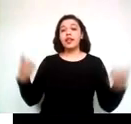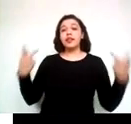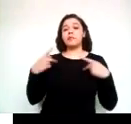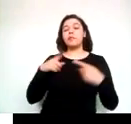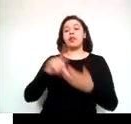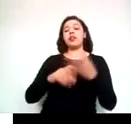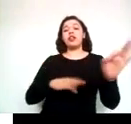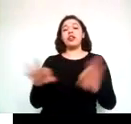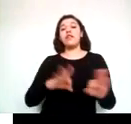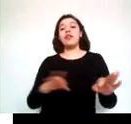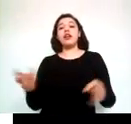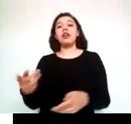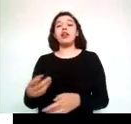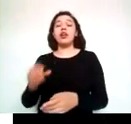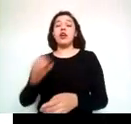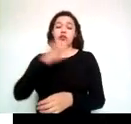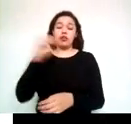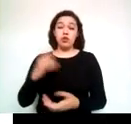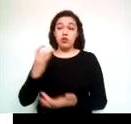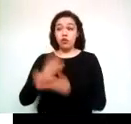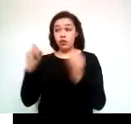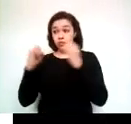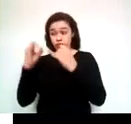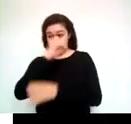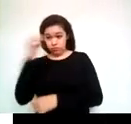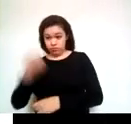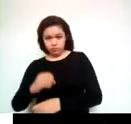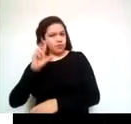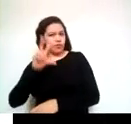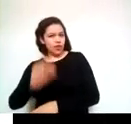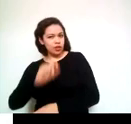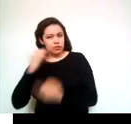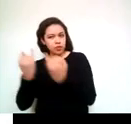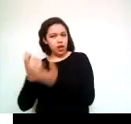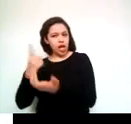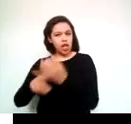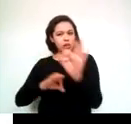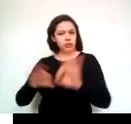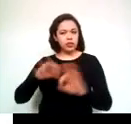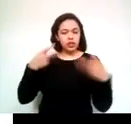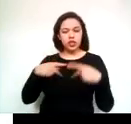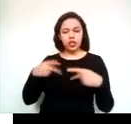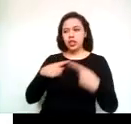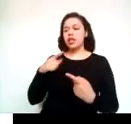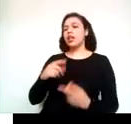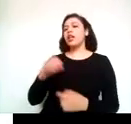No solo las instituciones tienen obligaciones, también sus trabajadores. y las obligaciones de los trabajadores son conocer, por supuesto,